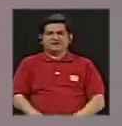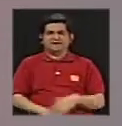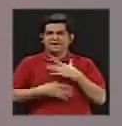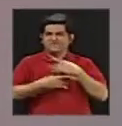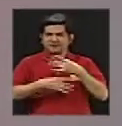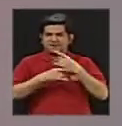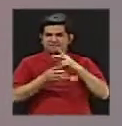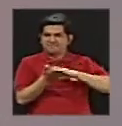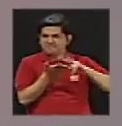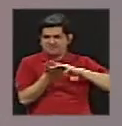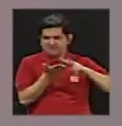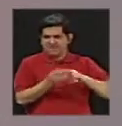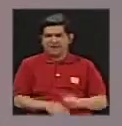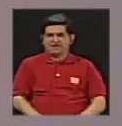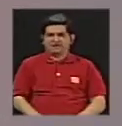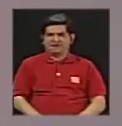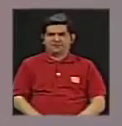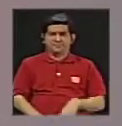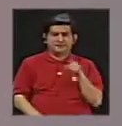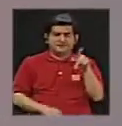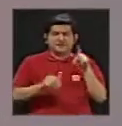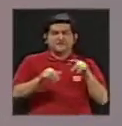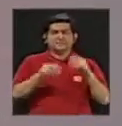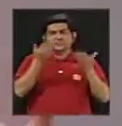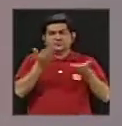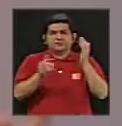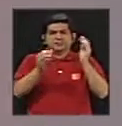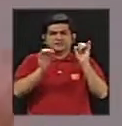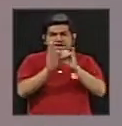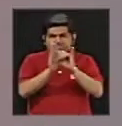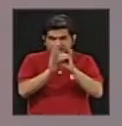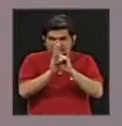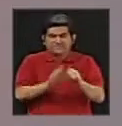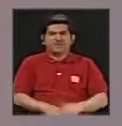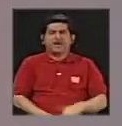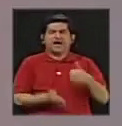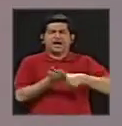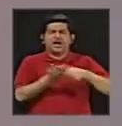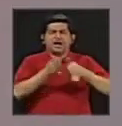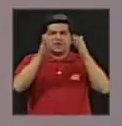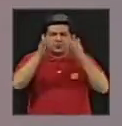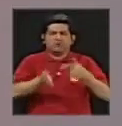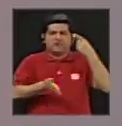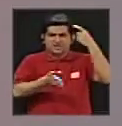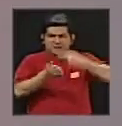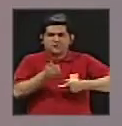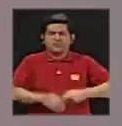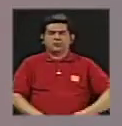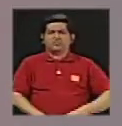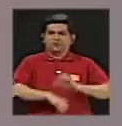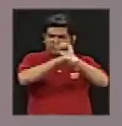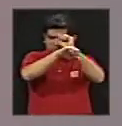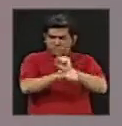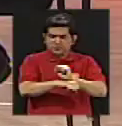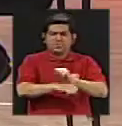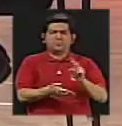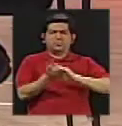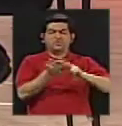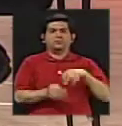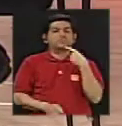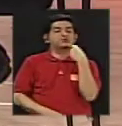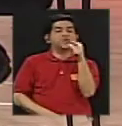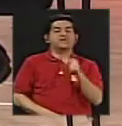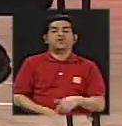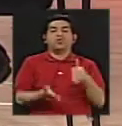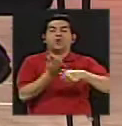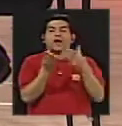con Liberación Nacional, simpatizaban, si son, uno los puede identificar como votantes duros de Liberación, ¿verdad? Sí. En algún momento usted habló del voto asustado.